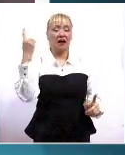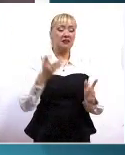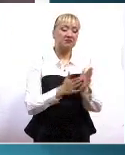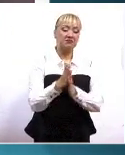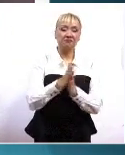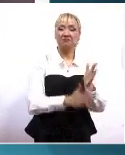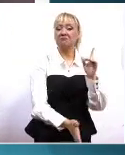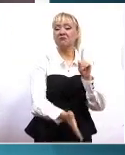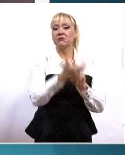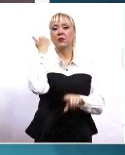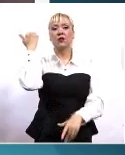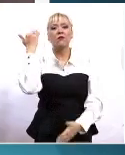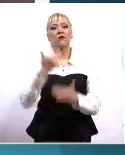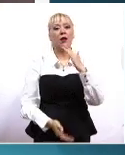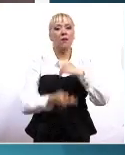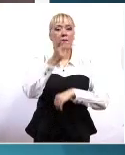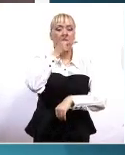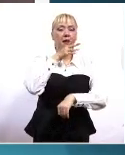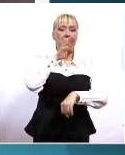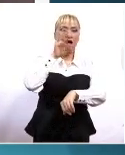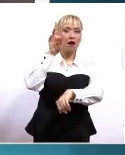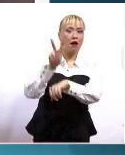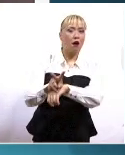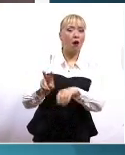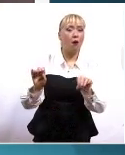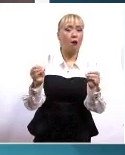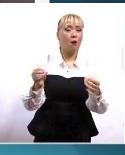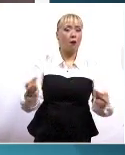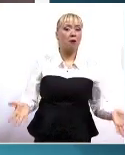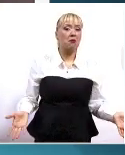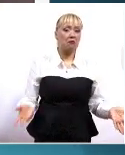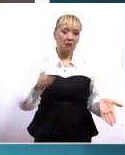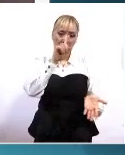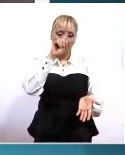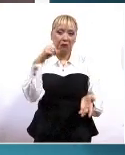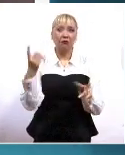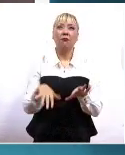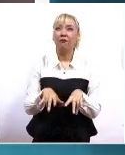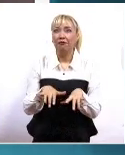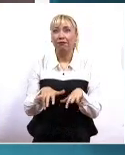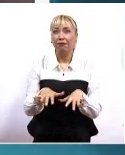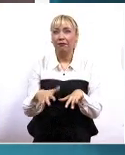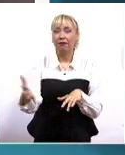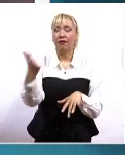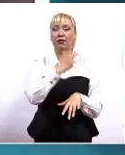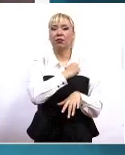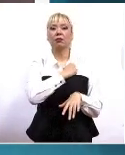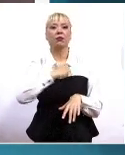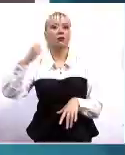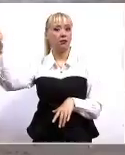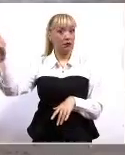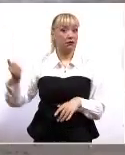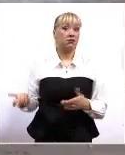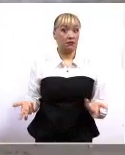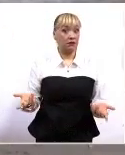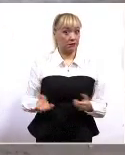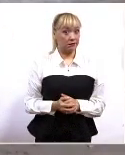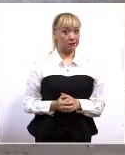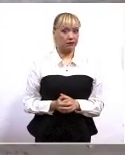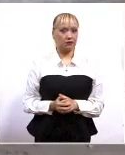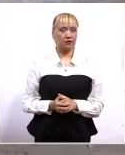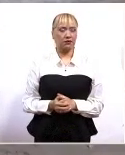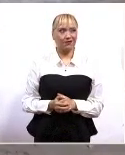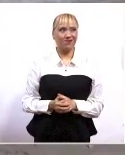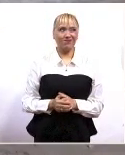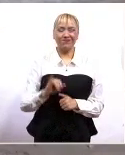casos, sin supervisión de sus padres, acceden a estas tecnologías y son presa fácil para los delincuentes.